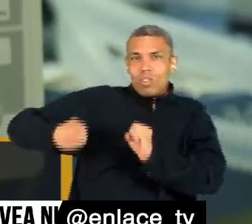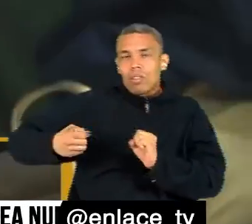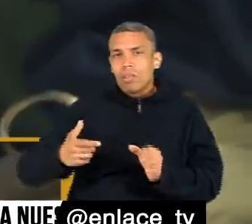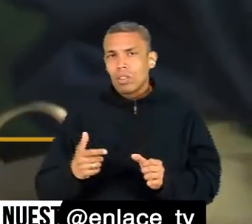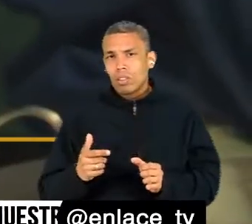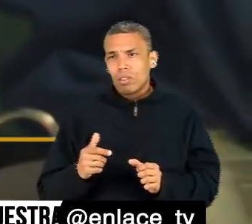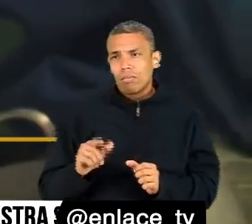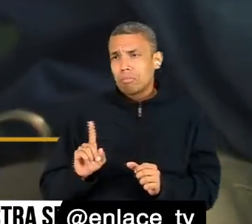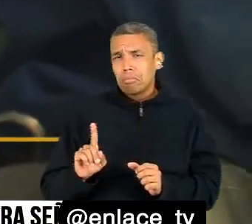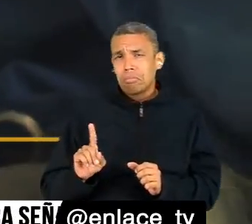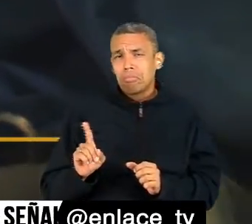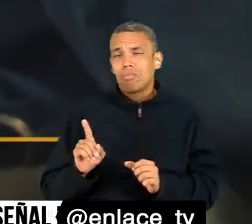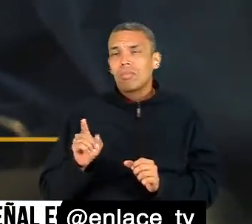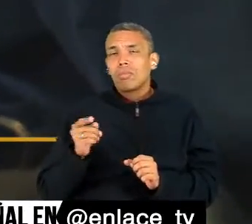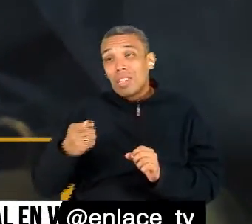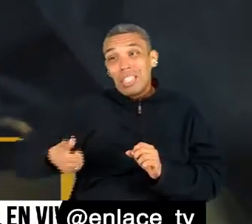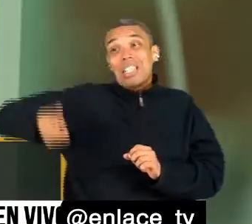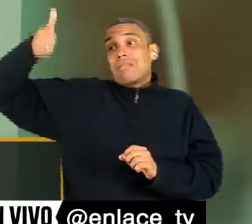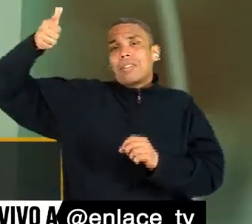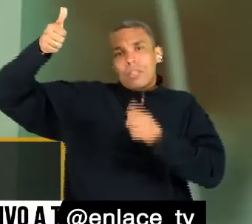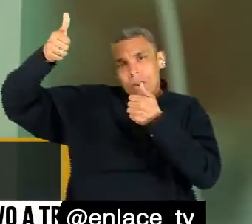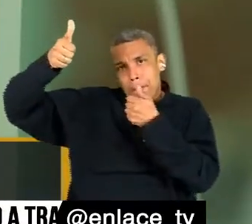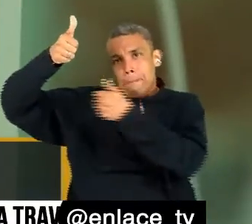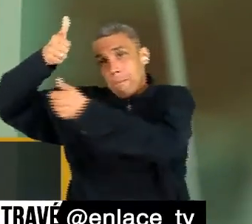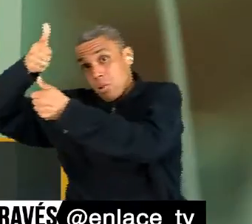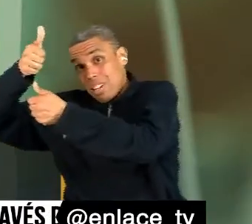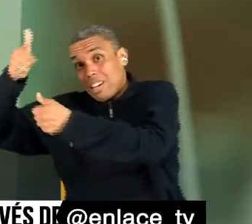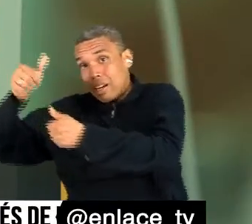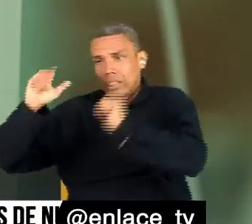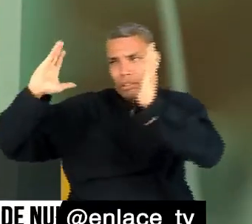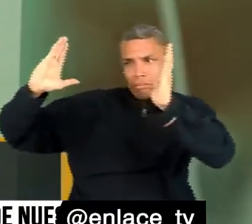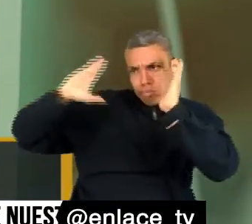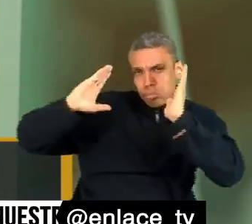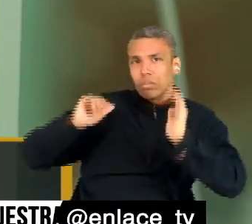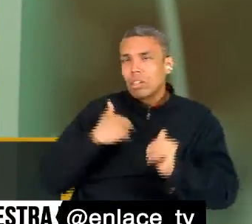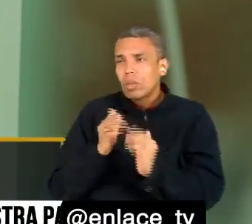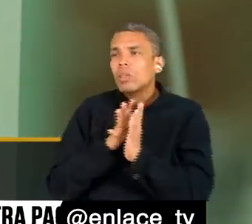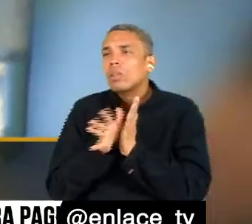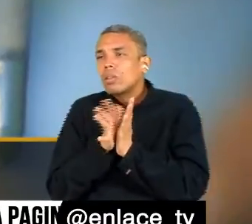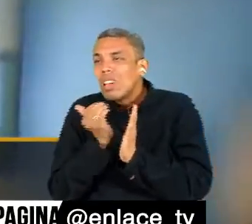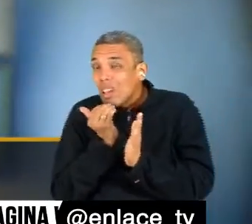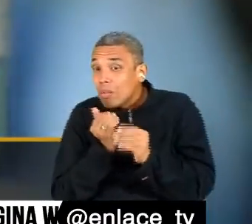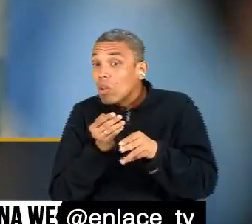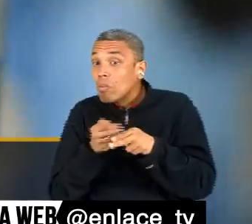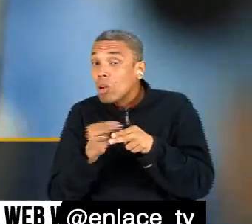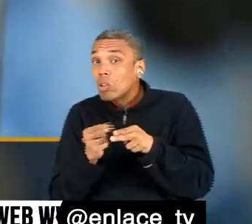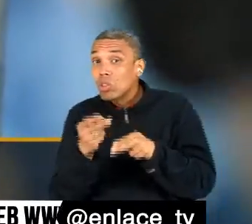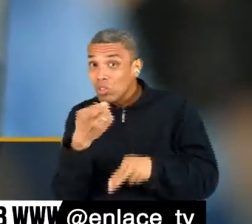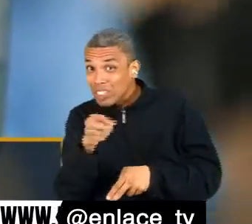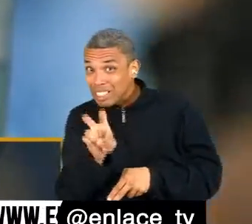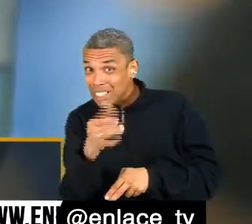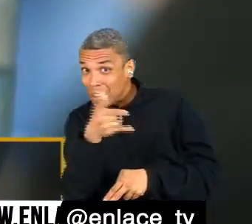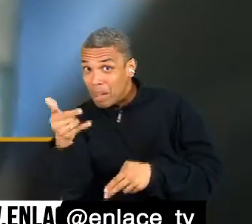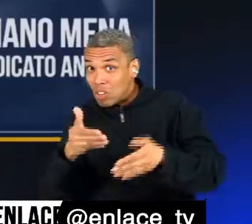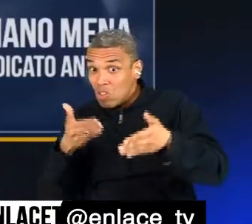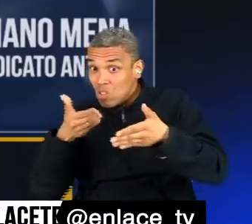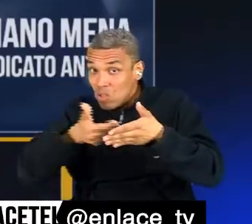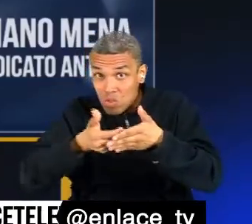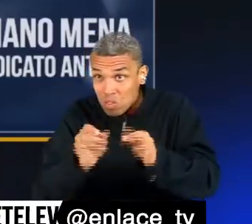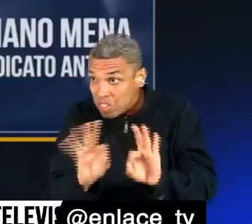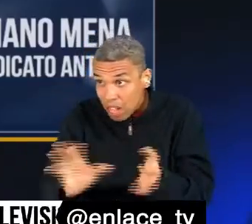por el subgerente, a quien le plantearon algunos requerimientos que, de no ser solucionados el jueves 17 de marzo, volverán a tomarse las vías de hecho.